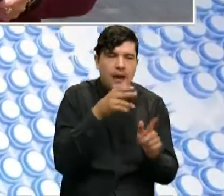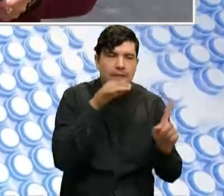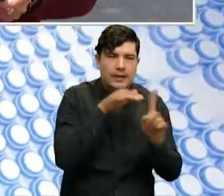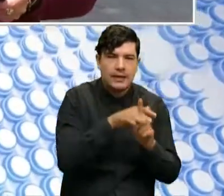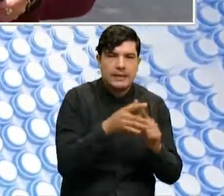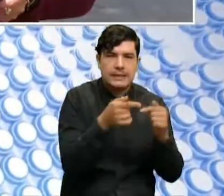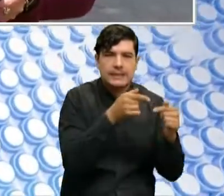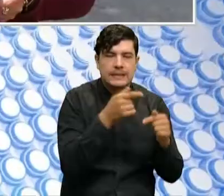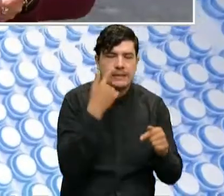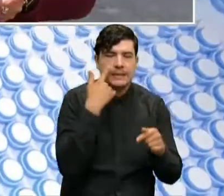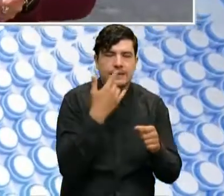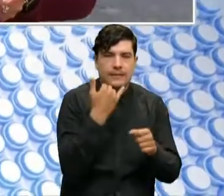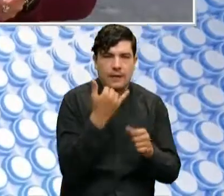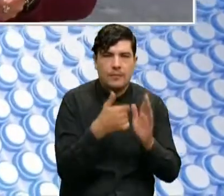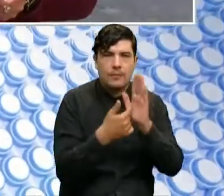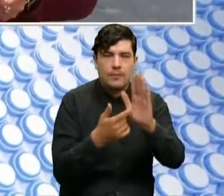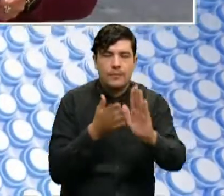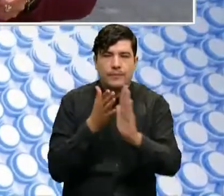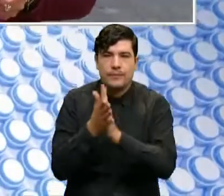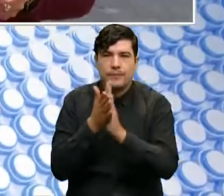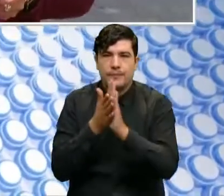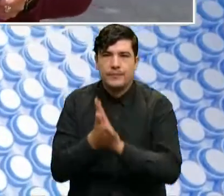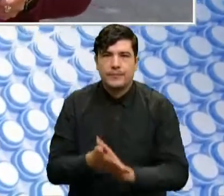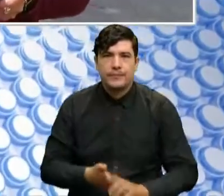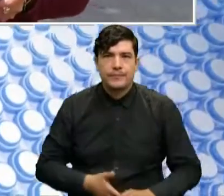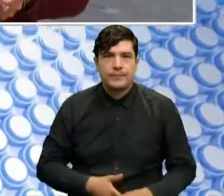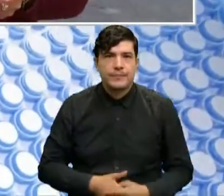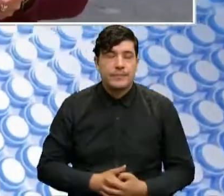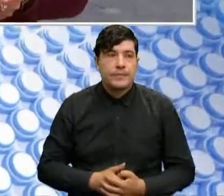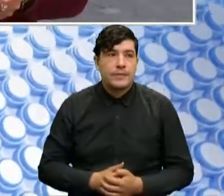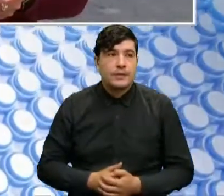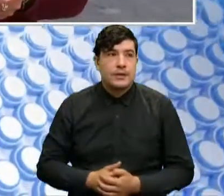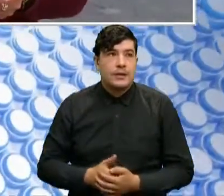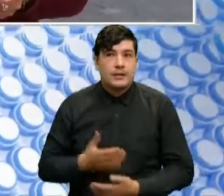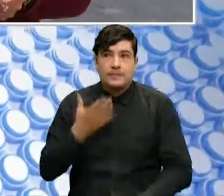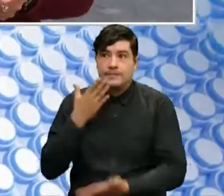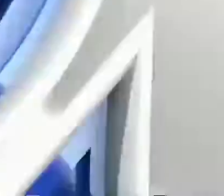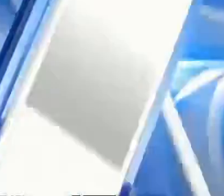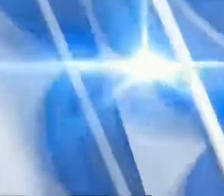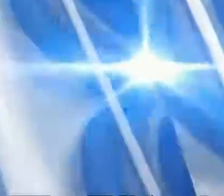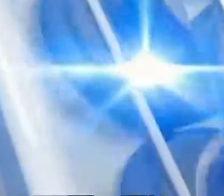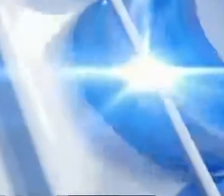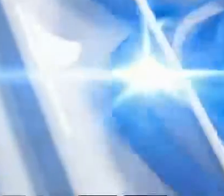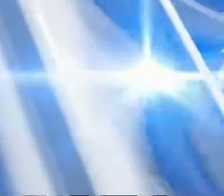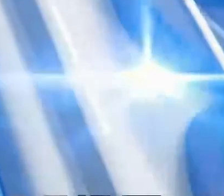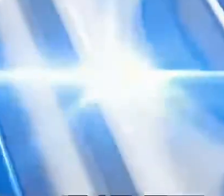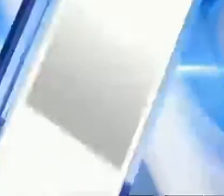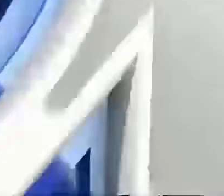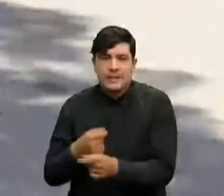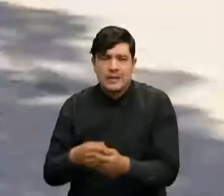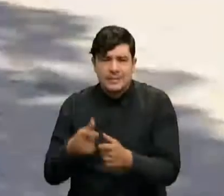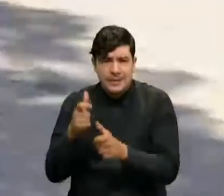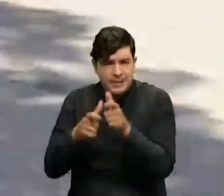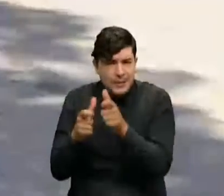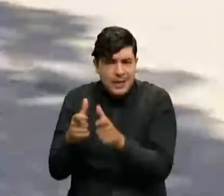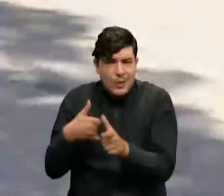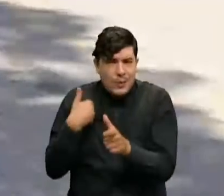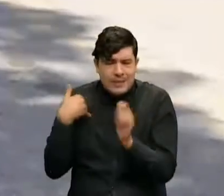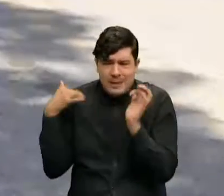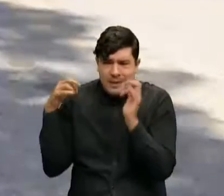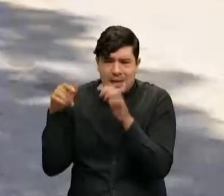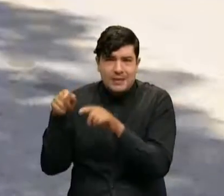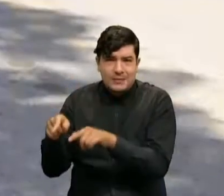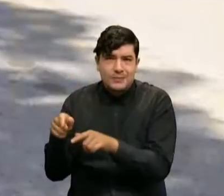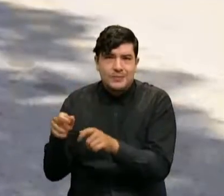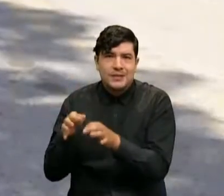Así es, compañeros y televidentes, muy buenas tardes. Pues mire, decenas de jóvenes protagonizaron una riña callejera en el municipio de Ocaña. El